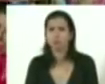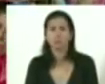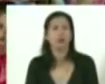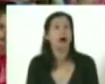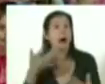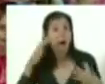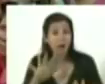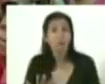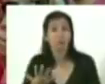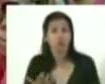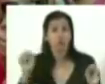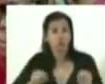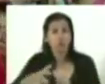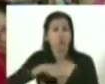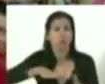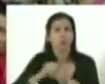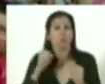hemos